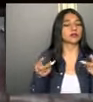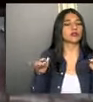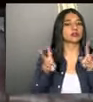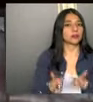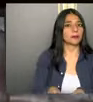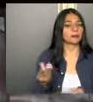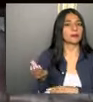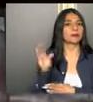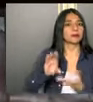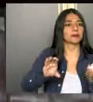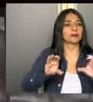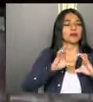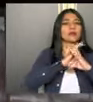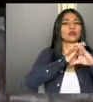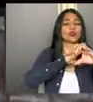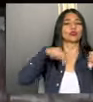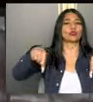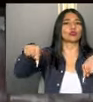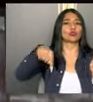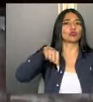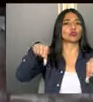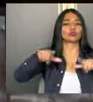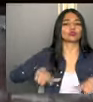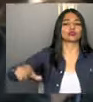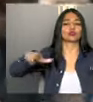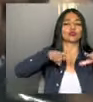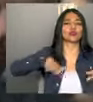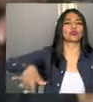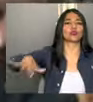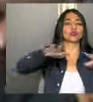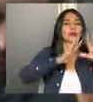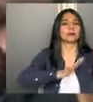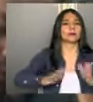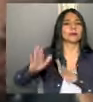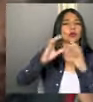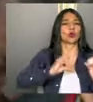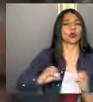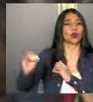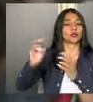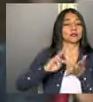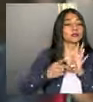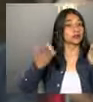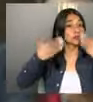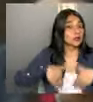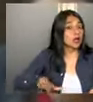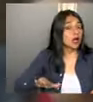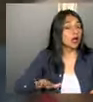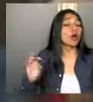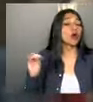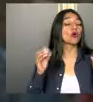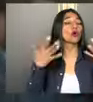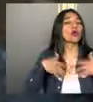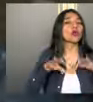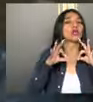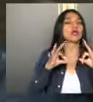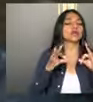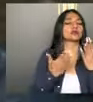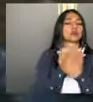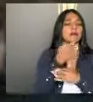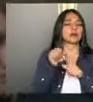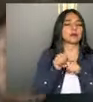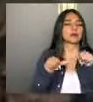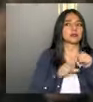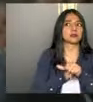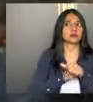rutas y frecuencias. ¿Hasta dónde se avanzará con la actual administración? ¿Se terminará tal vez con las rutas y frecuencias o ya quedará en la nueva administración?